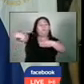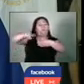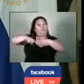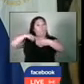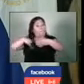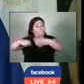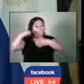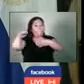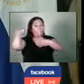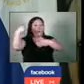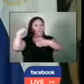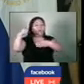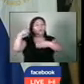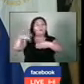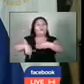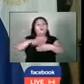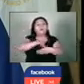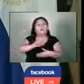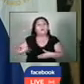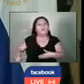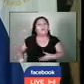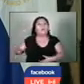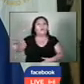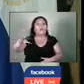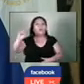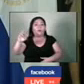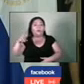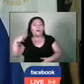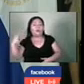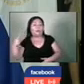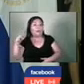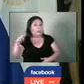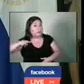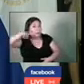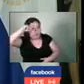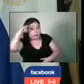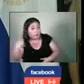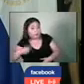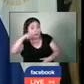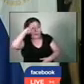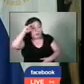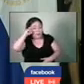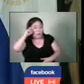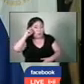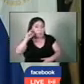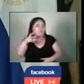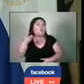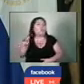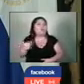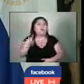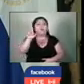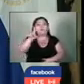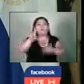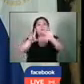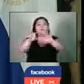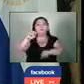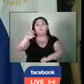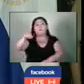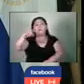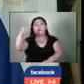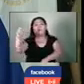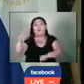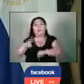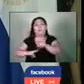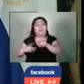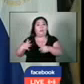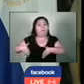grande en la historia del oriente de nuestro país. Una obra que por sí sola cuesta 160 millones de dólares, tiene